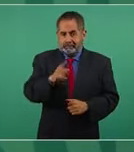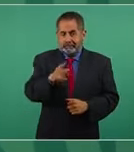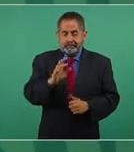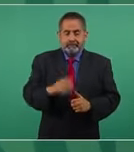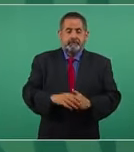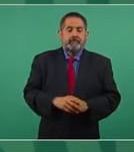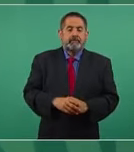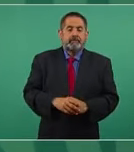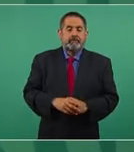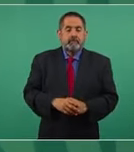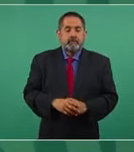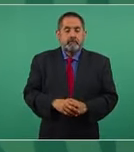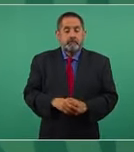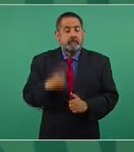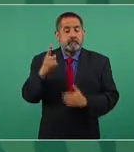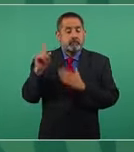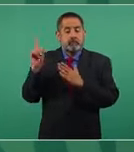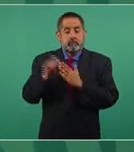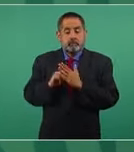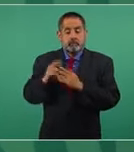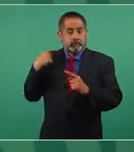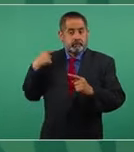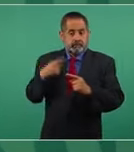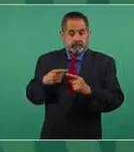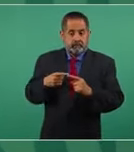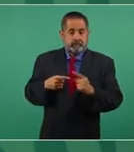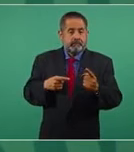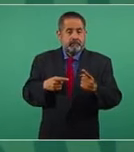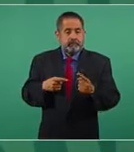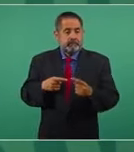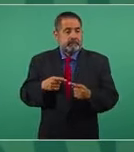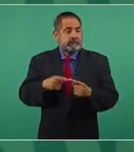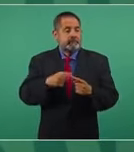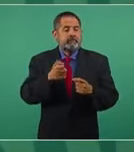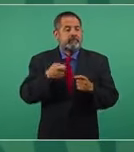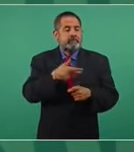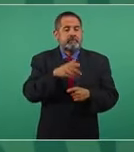fíjense. En un mes, el Güero Palma.